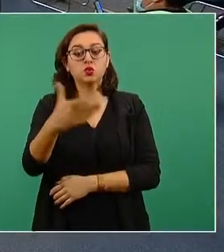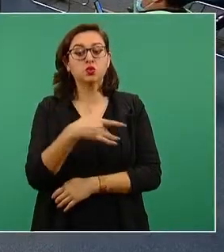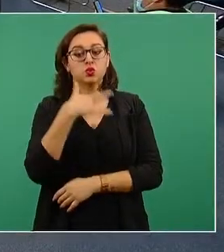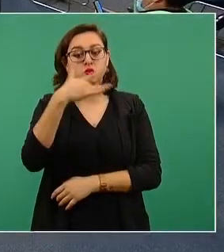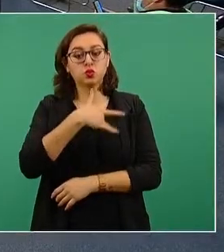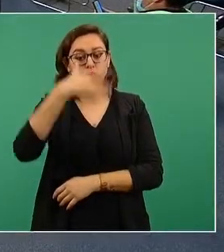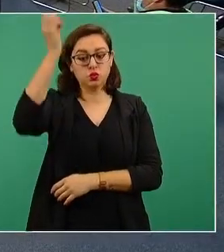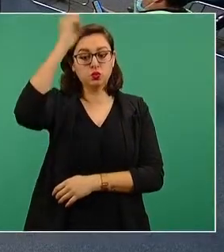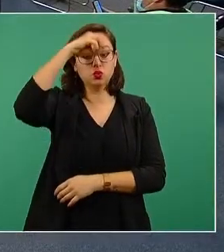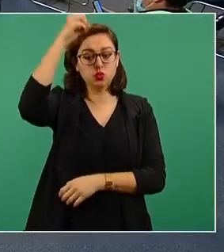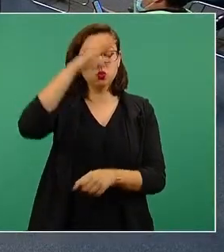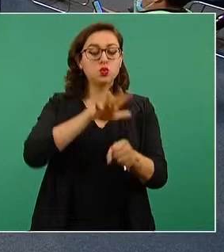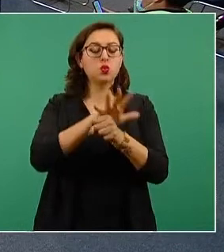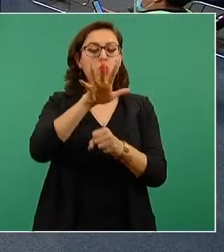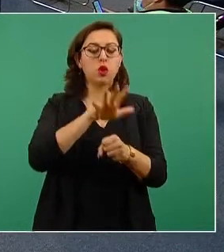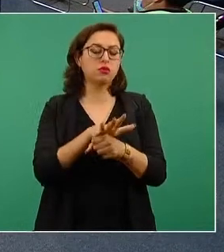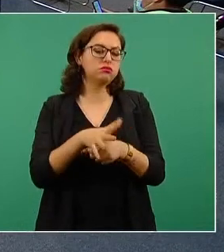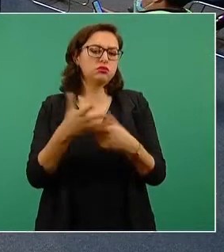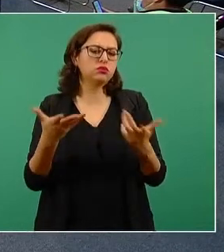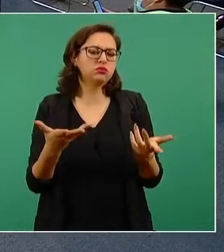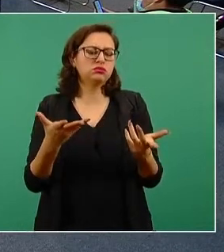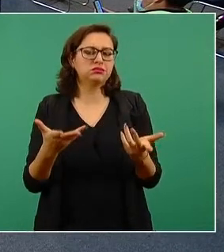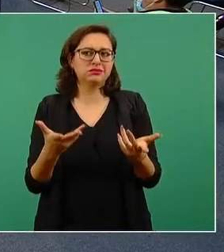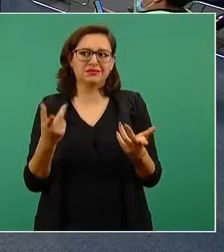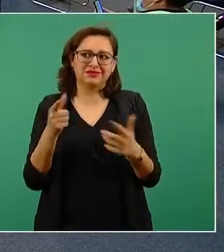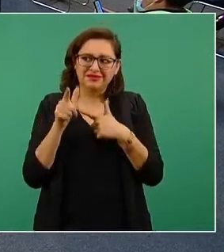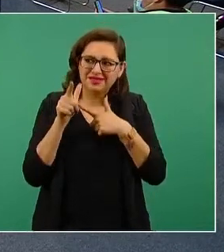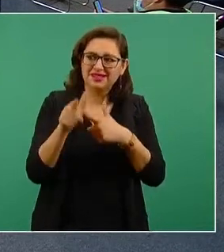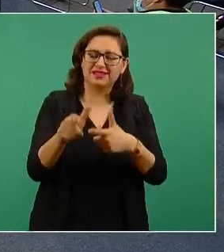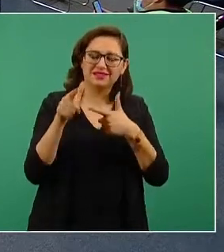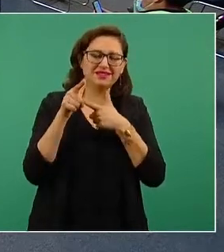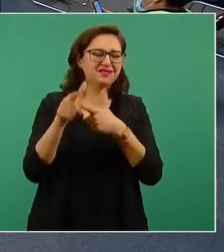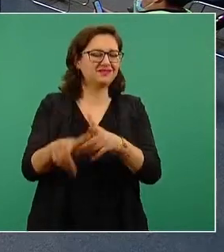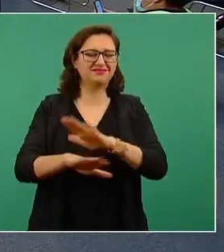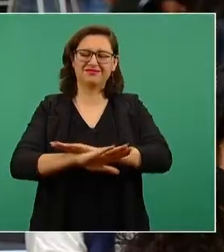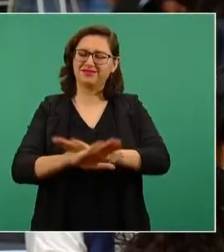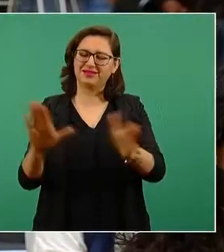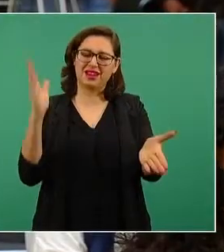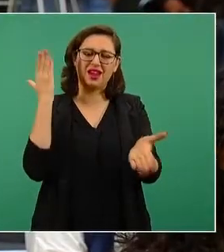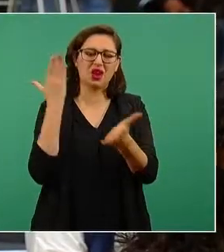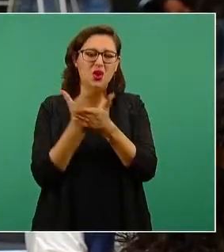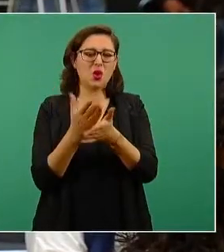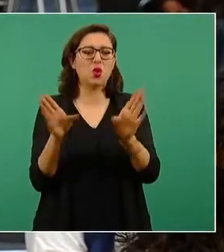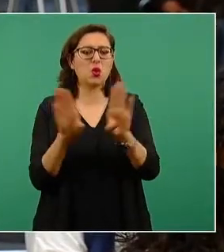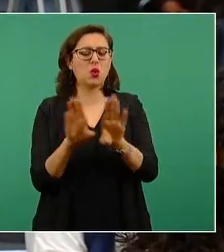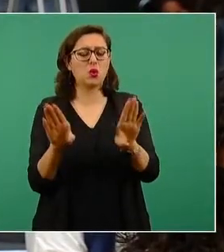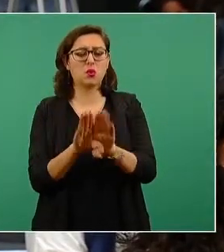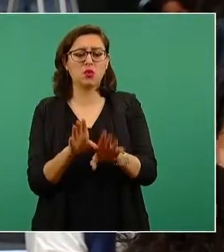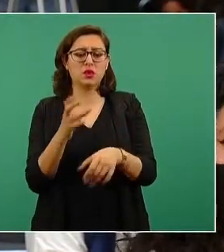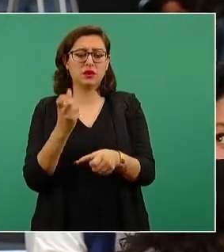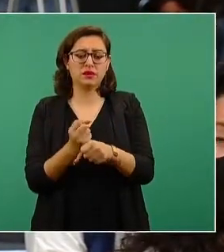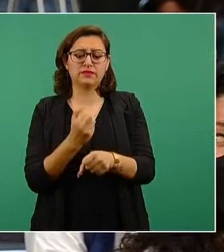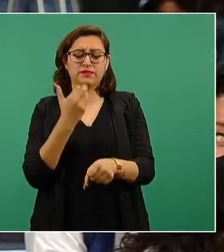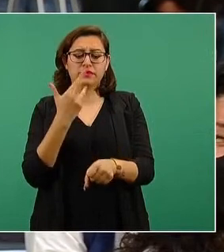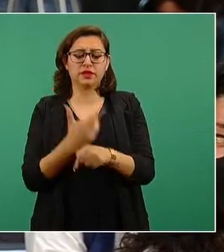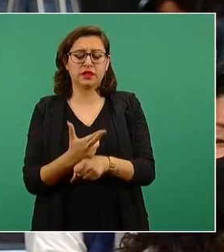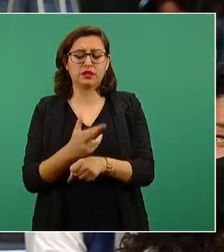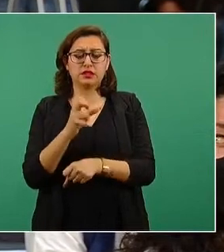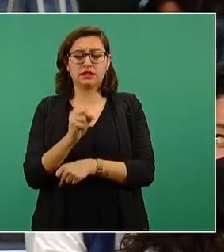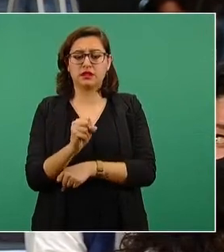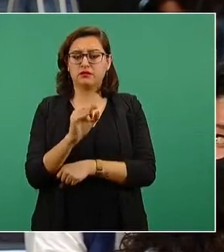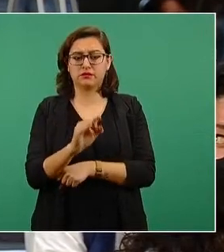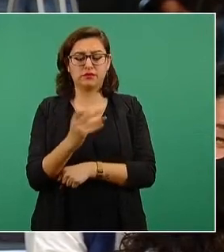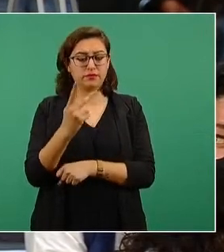en particular y qué propone para evitar que se sigan cometiendo? ¿Se instruiría a la secretaria de la Función Pública, Ismaría Indira Sandoval, para